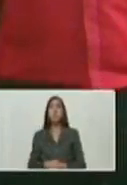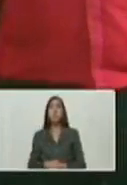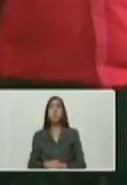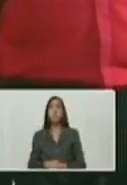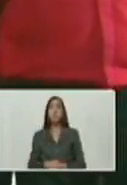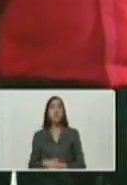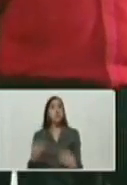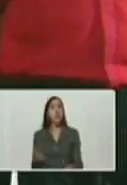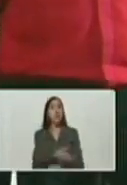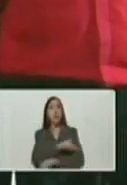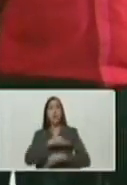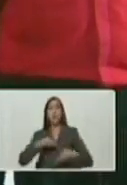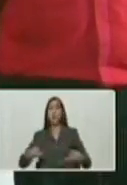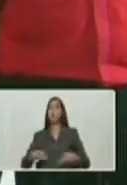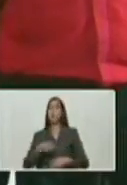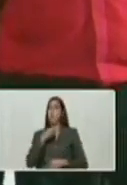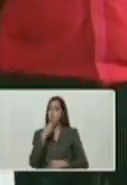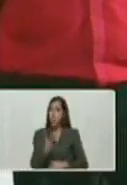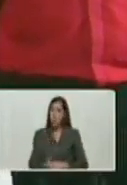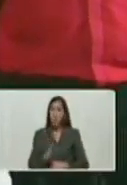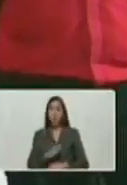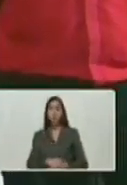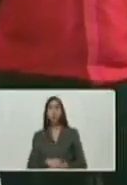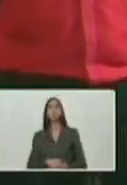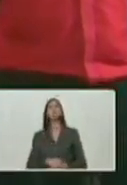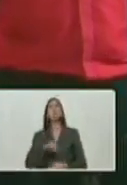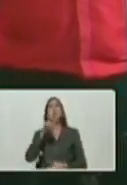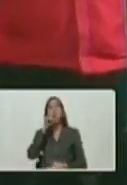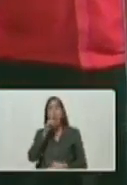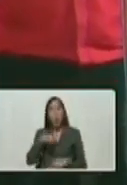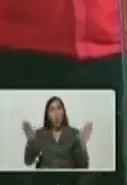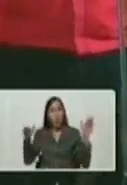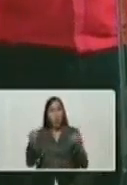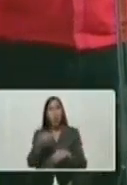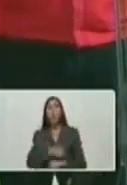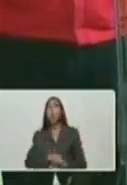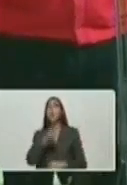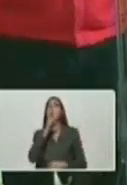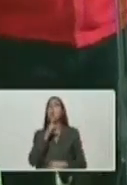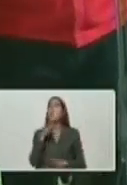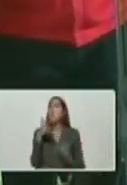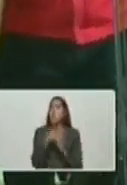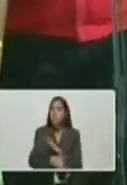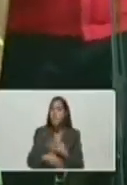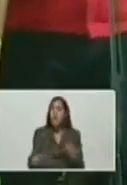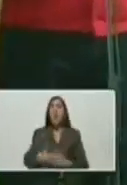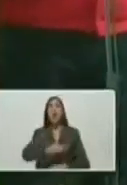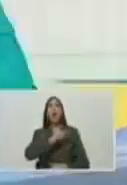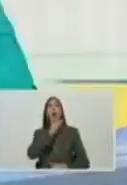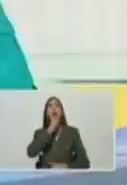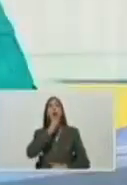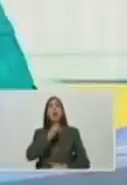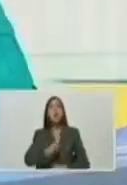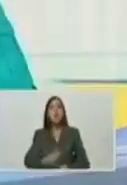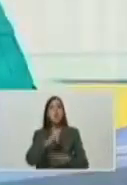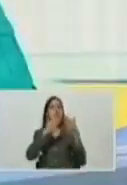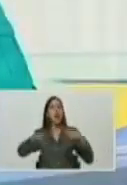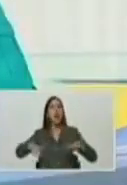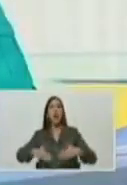Bueno, pues, ¿qué es Cardenales del Éxito? Es la Navidad. ¿Ah?